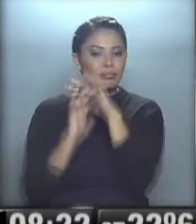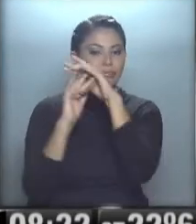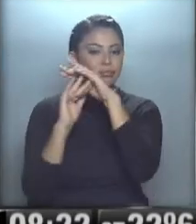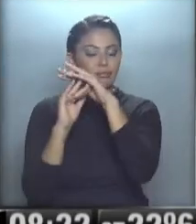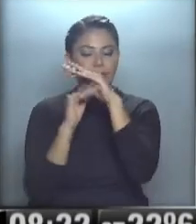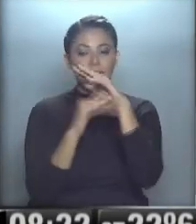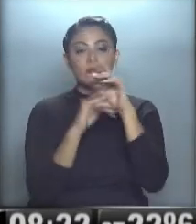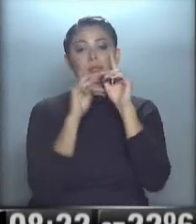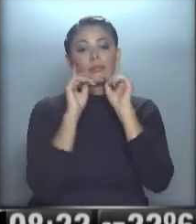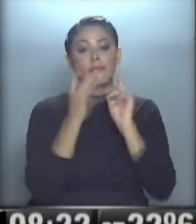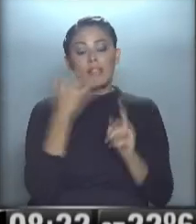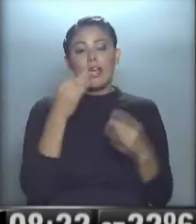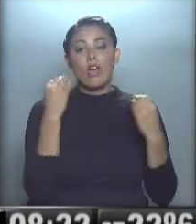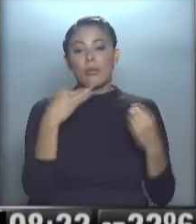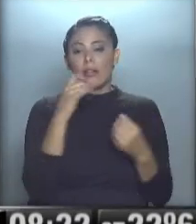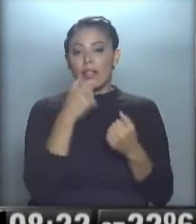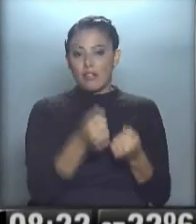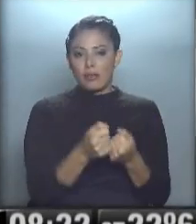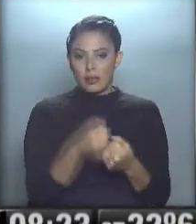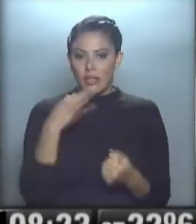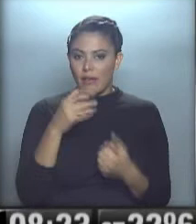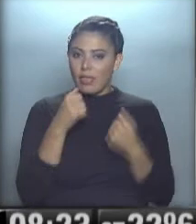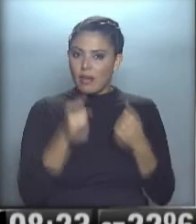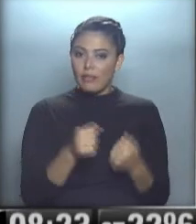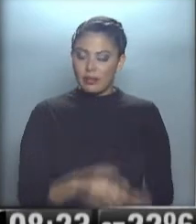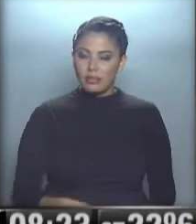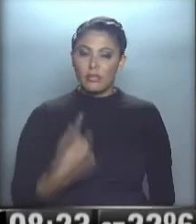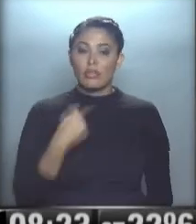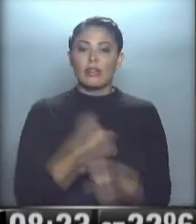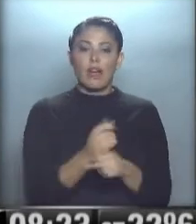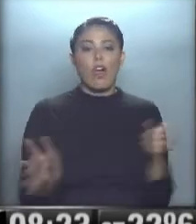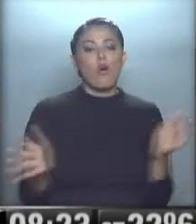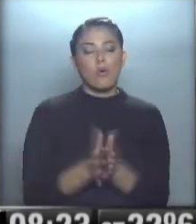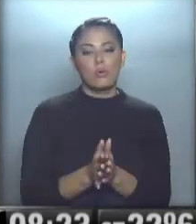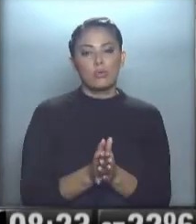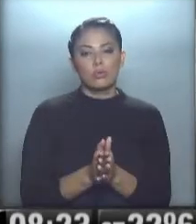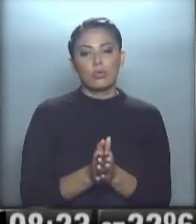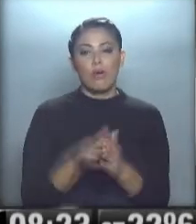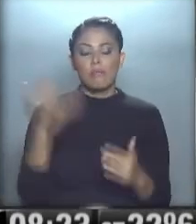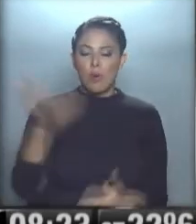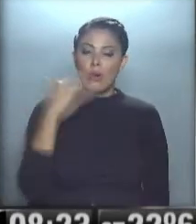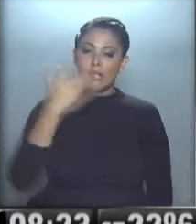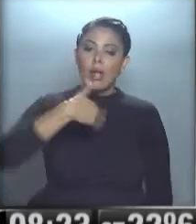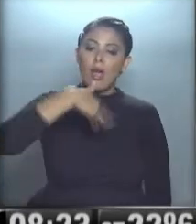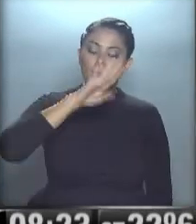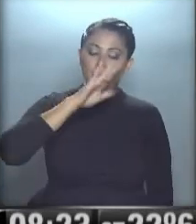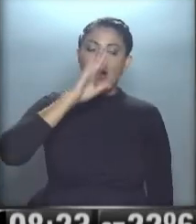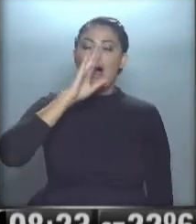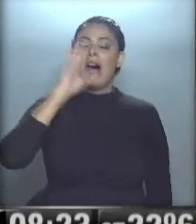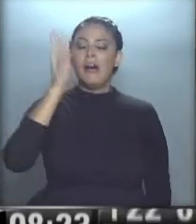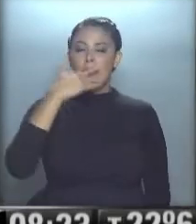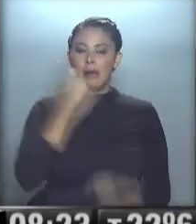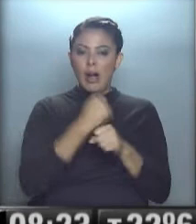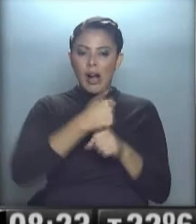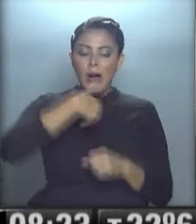cómo realmente tenemos que defendernos. Y tenemos que defendernos trabajando juntos para producir más, para hacer más, para trabajar